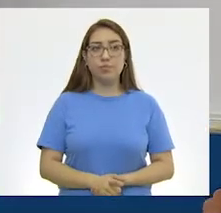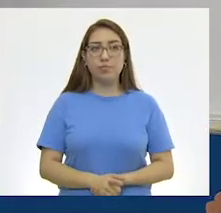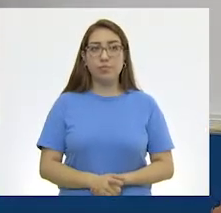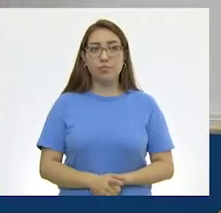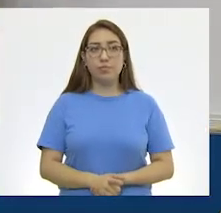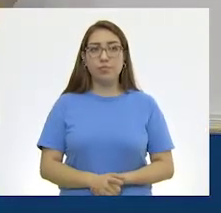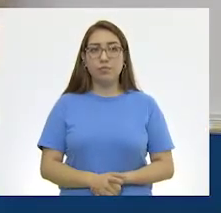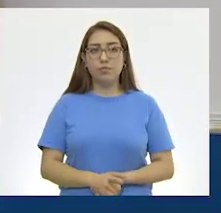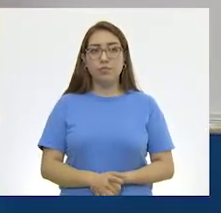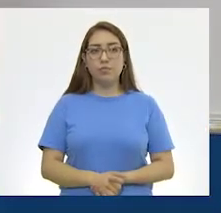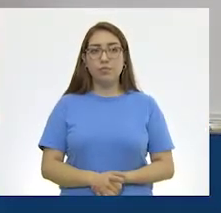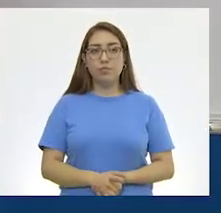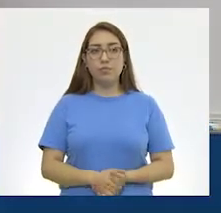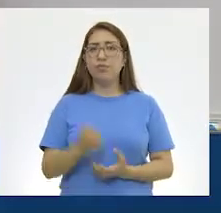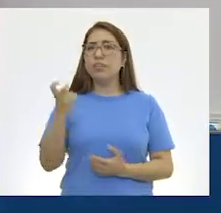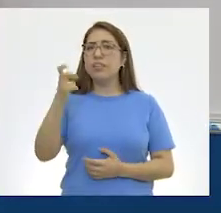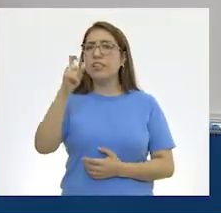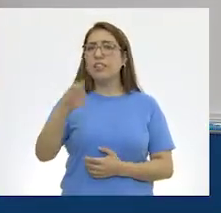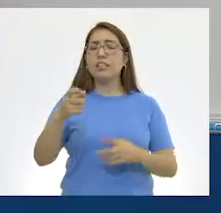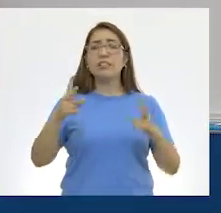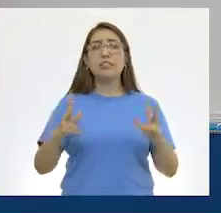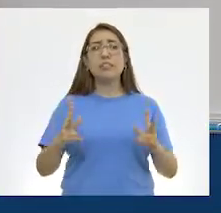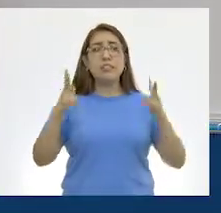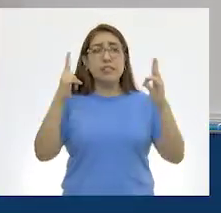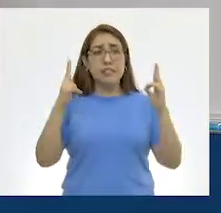¿Esa cuál sería nuestra frase?